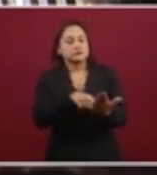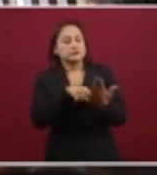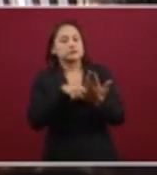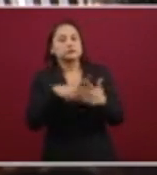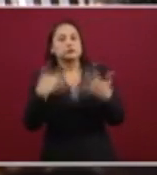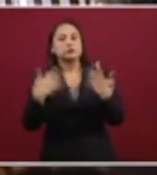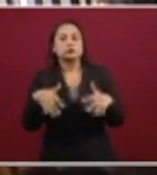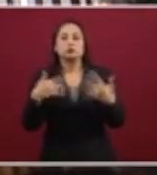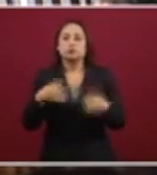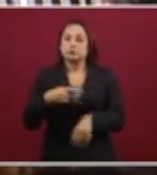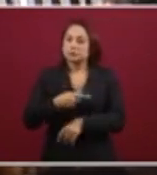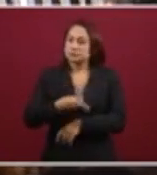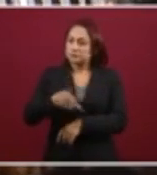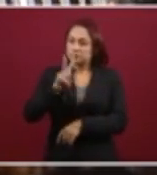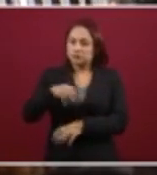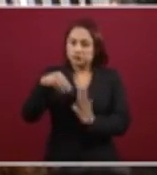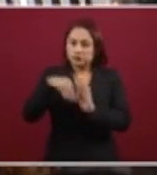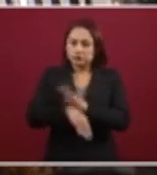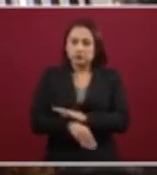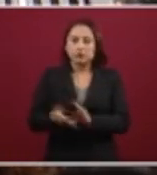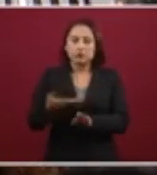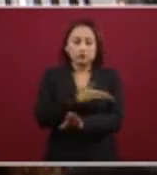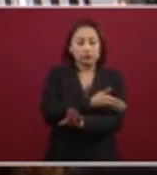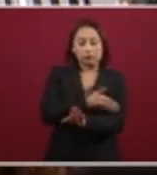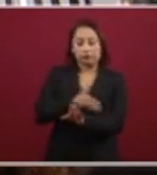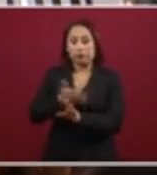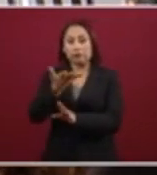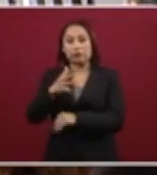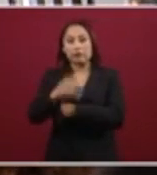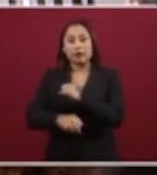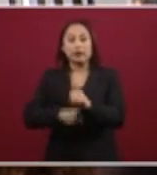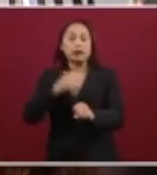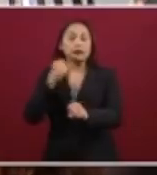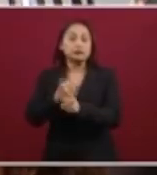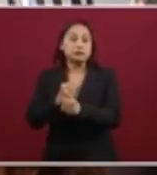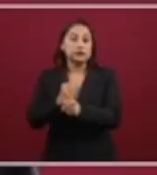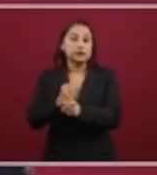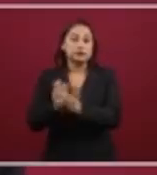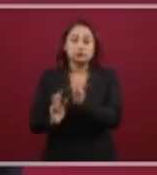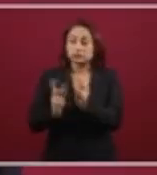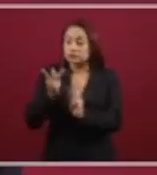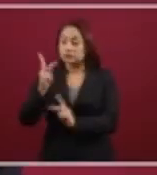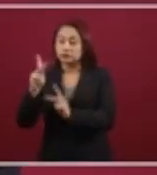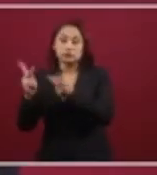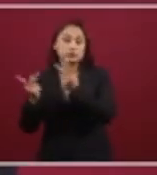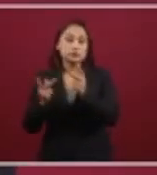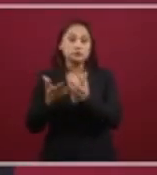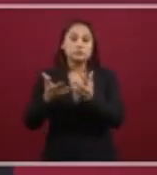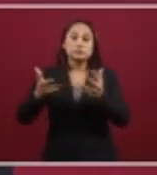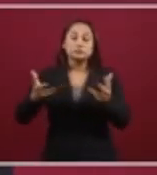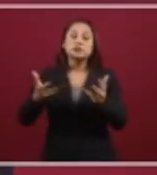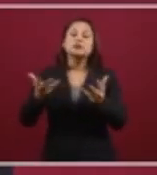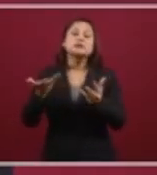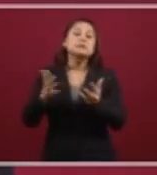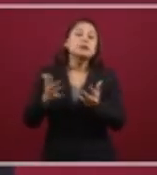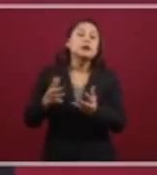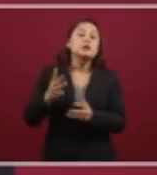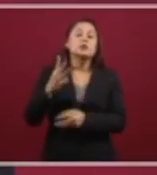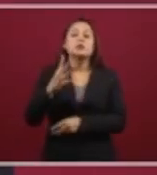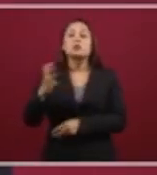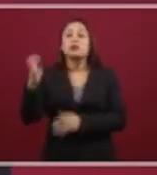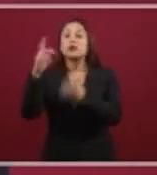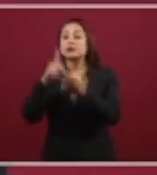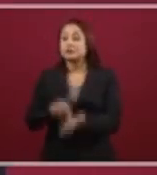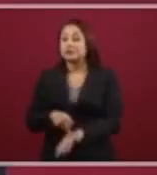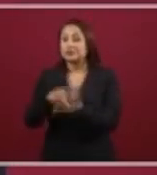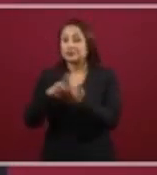últimos 10 años el incremento en las cosechas de los productores fue de aproximadamente 400 kilos. De